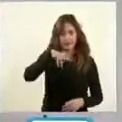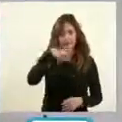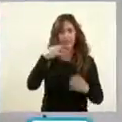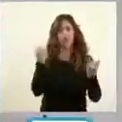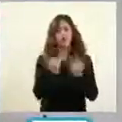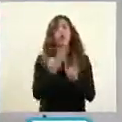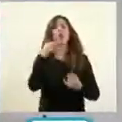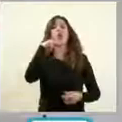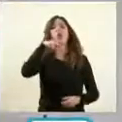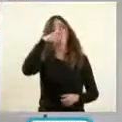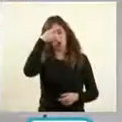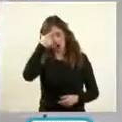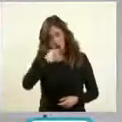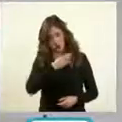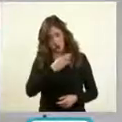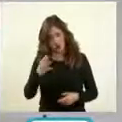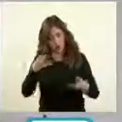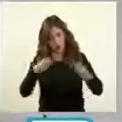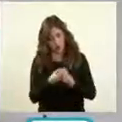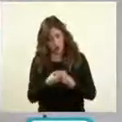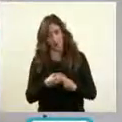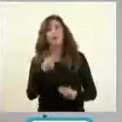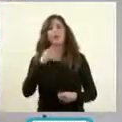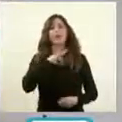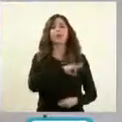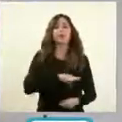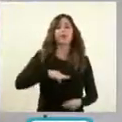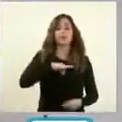Feliz Nochebuena. Igualmente, feliz Navidad. Mónica.